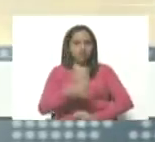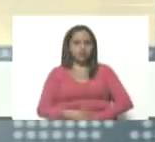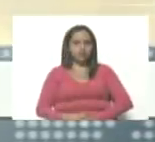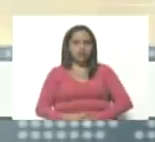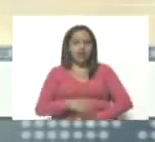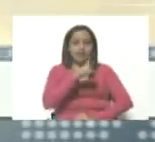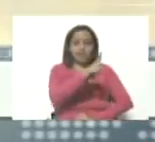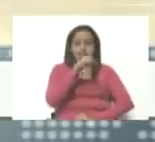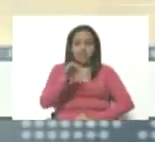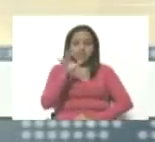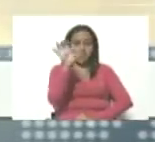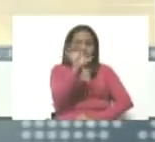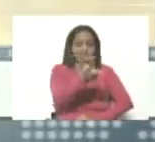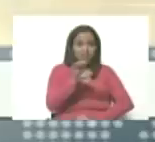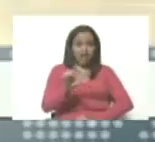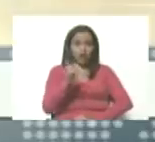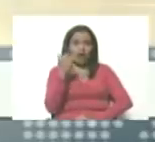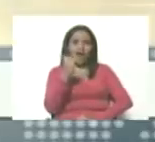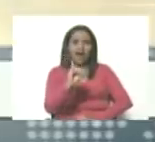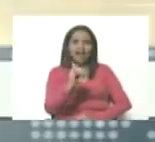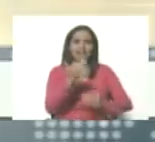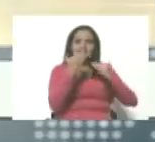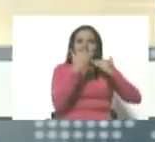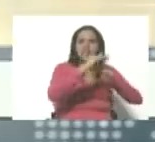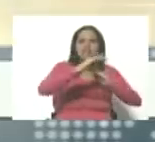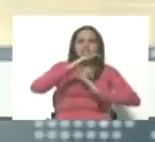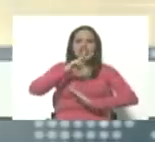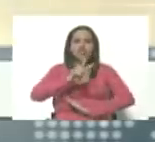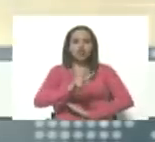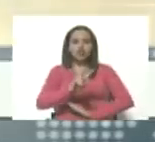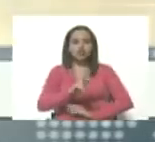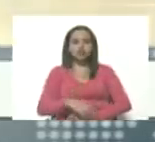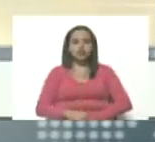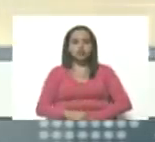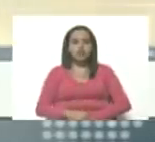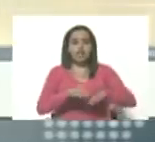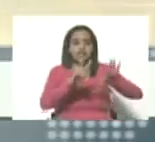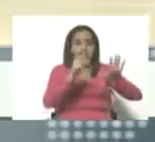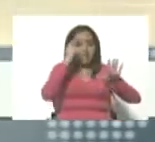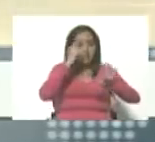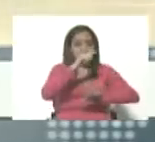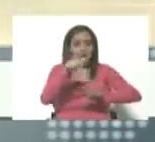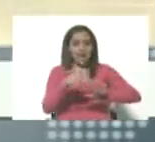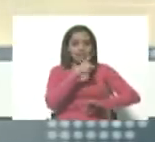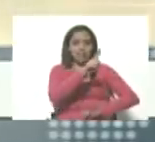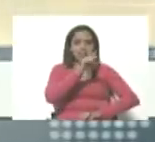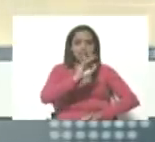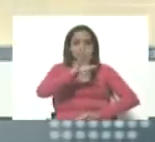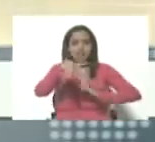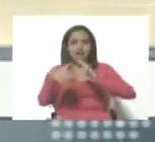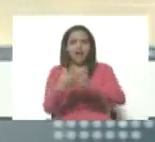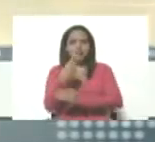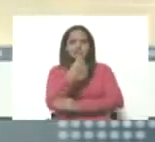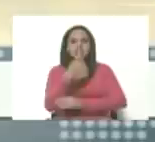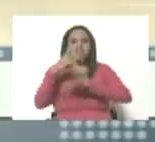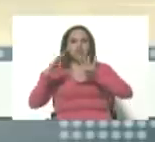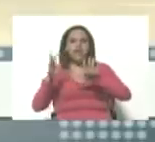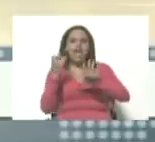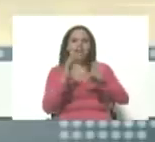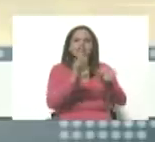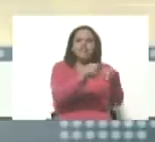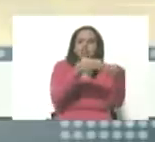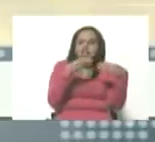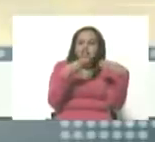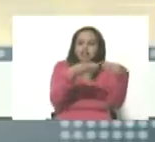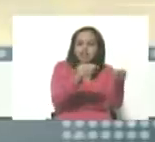los tres estados que en estos siete días, del 13 al 19 de julio, tendrán entonces una flexibilización parcial